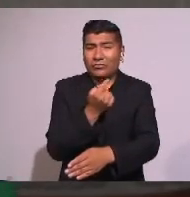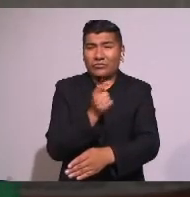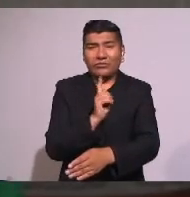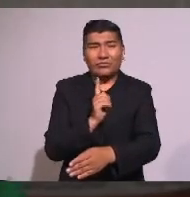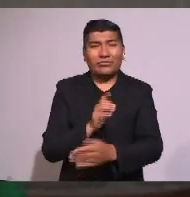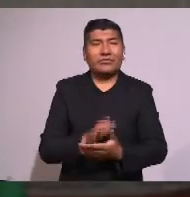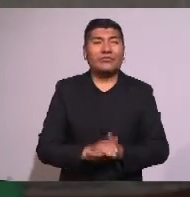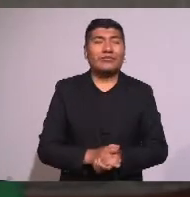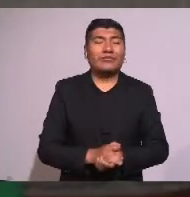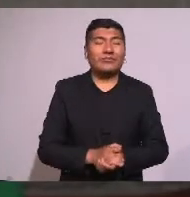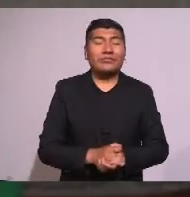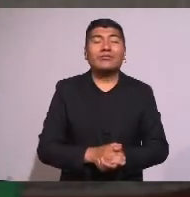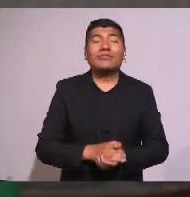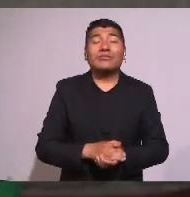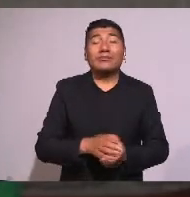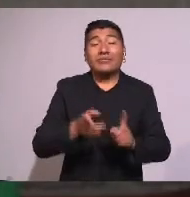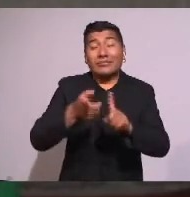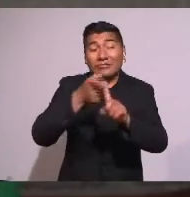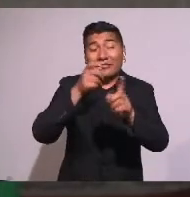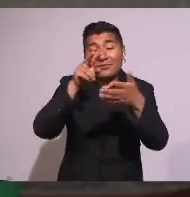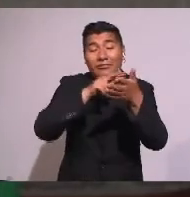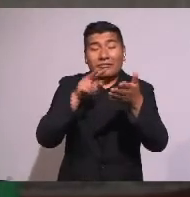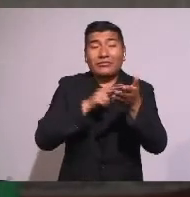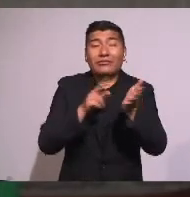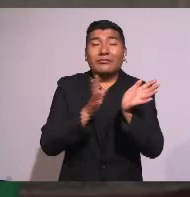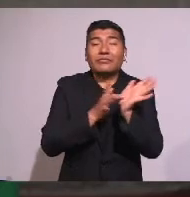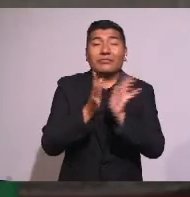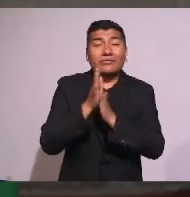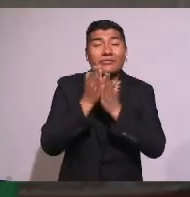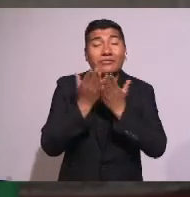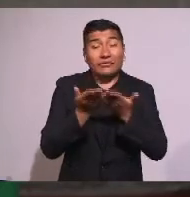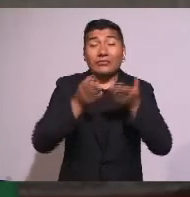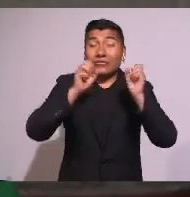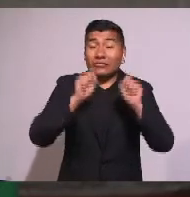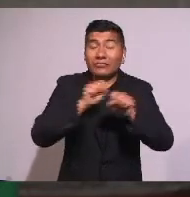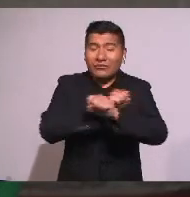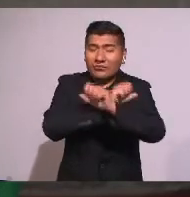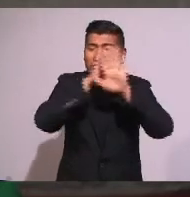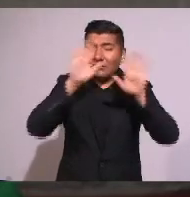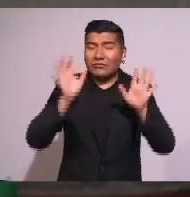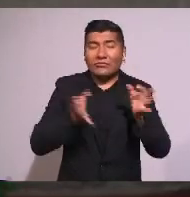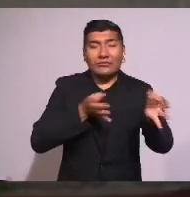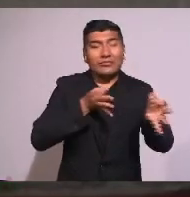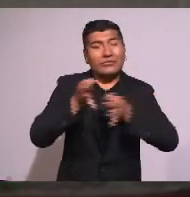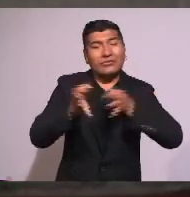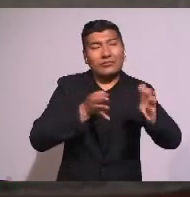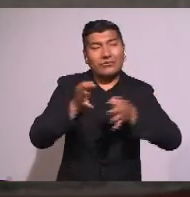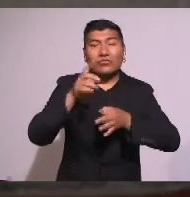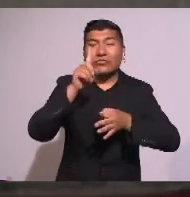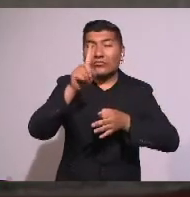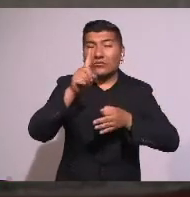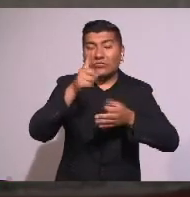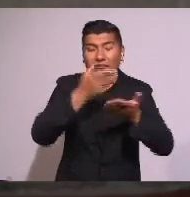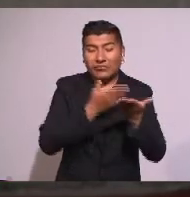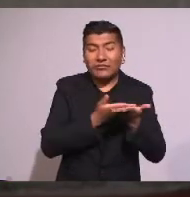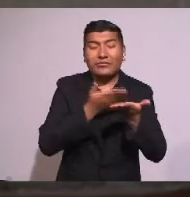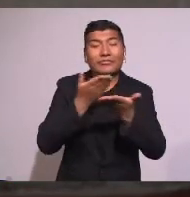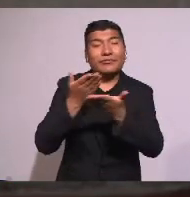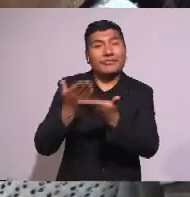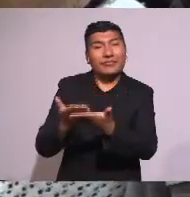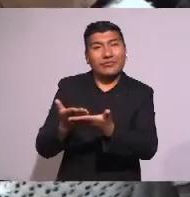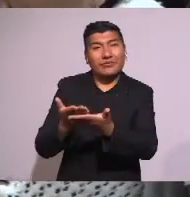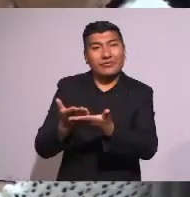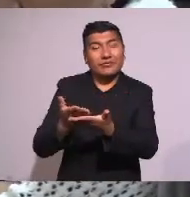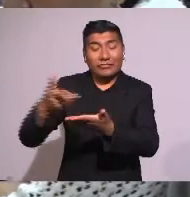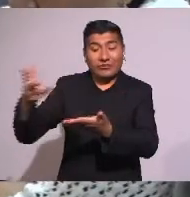Y es que desde la lectura del Evangelio podemos hacer claramente una oposición entre